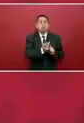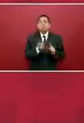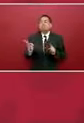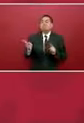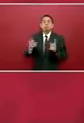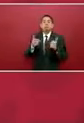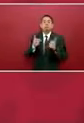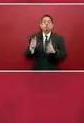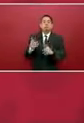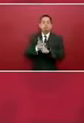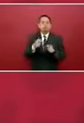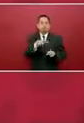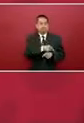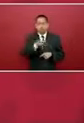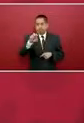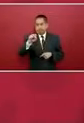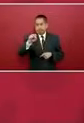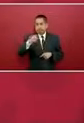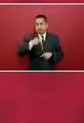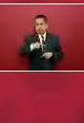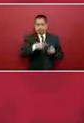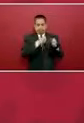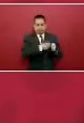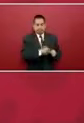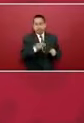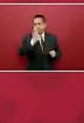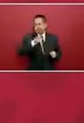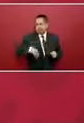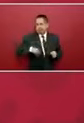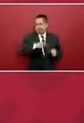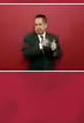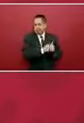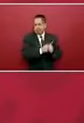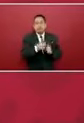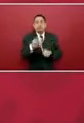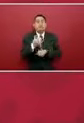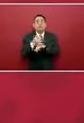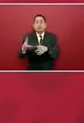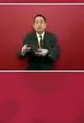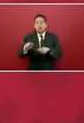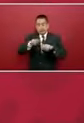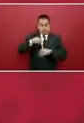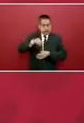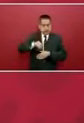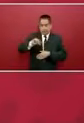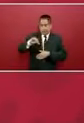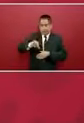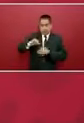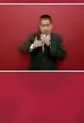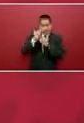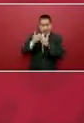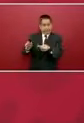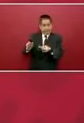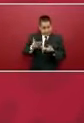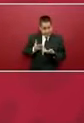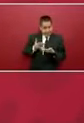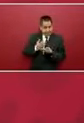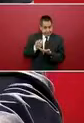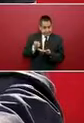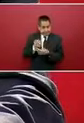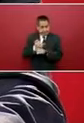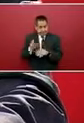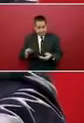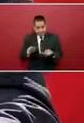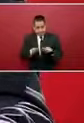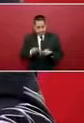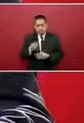presuntos responsables o culpables del robo. Ese fue el informe que nos entregaron el día de hoy. Pero